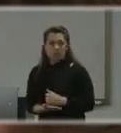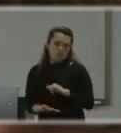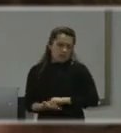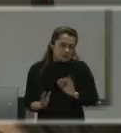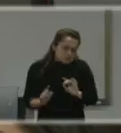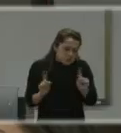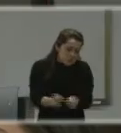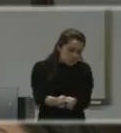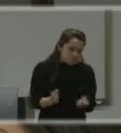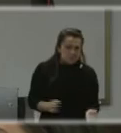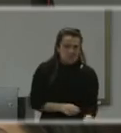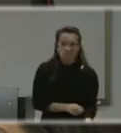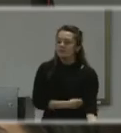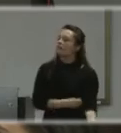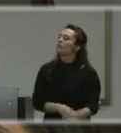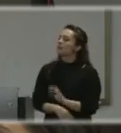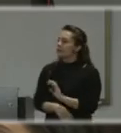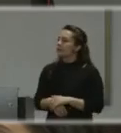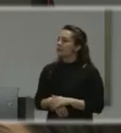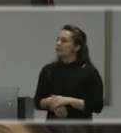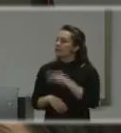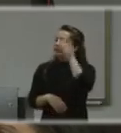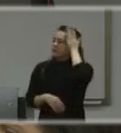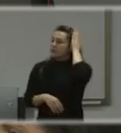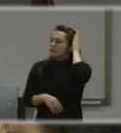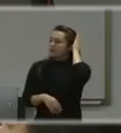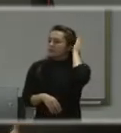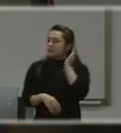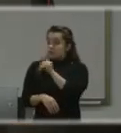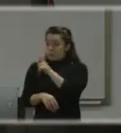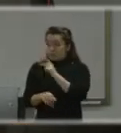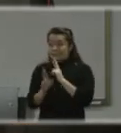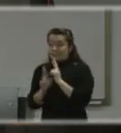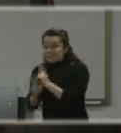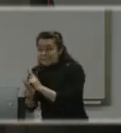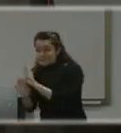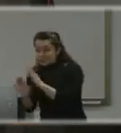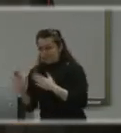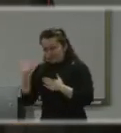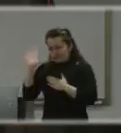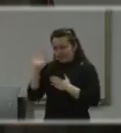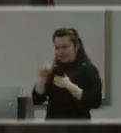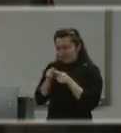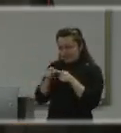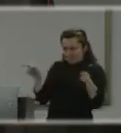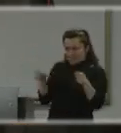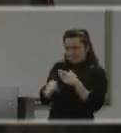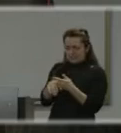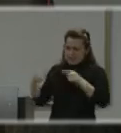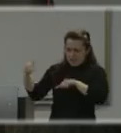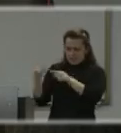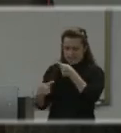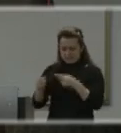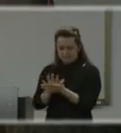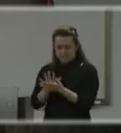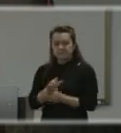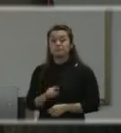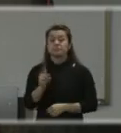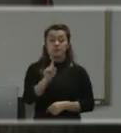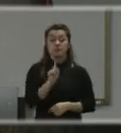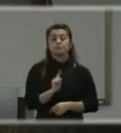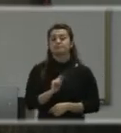eso. Voy a dejar la intervención para más tardecito. Les prometo que habrá más espacio para discusión. Una de las